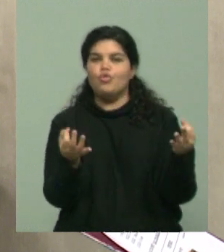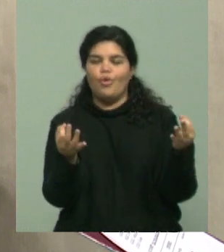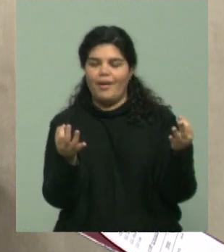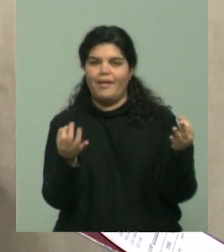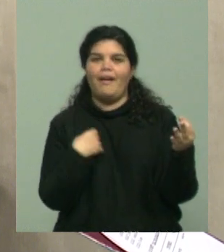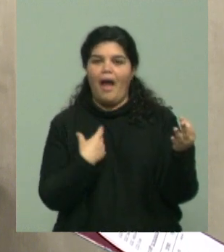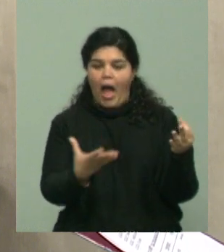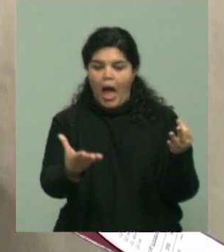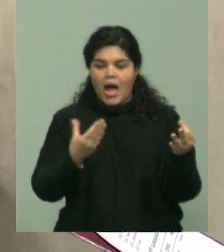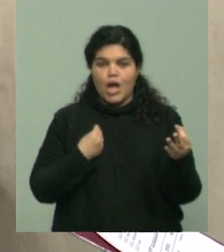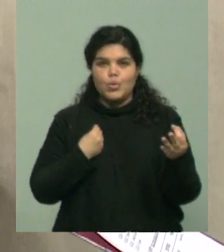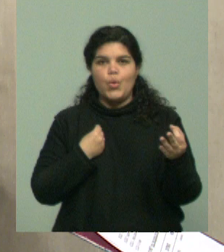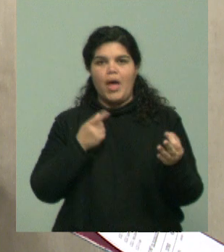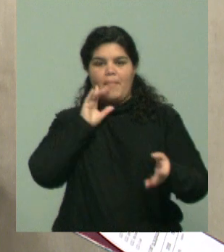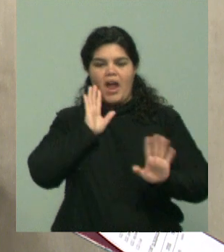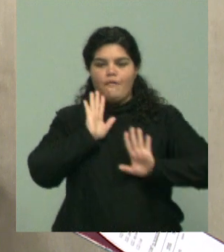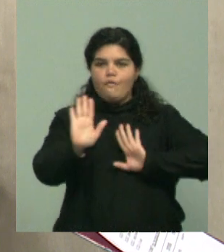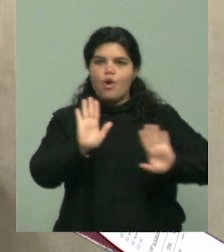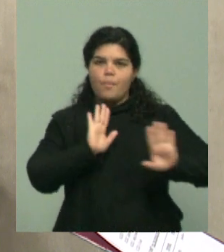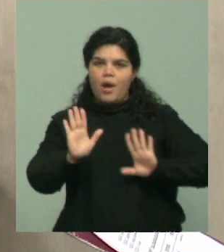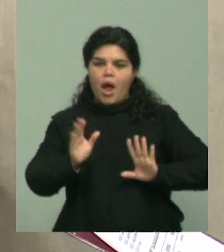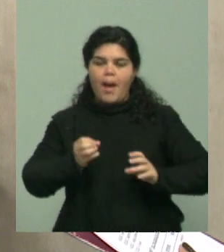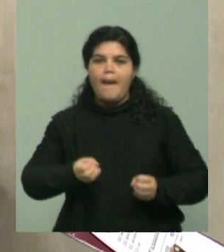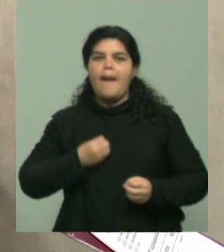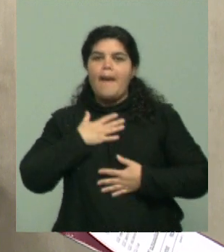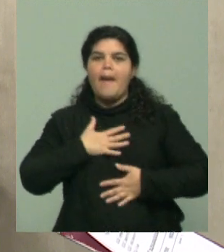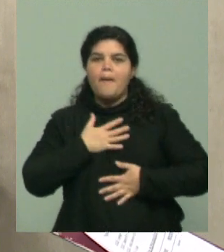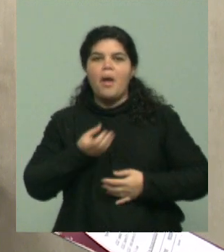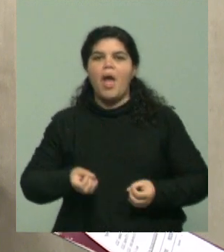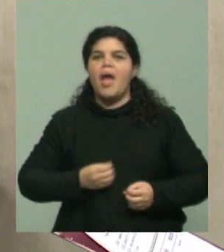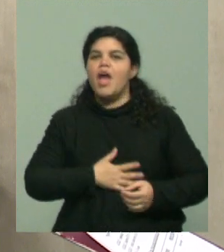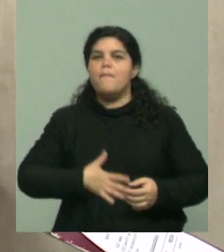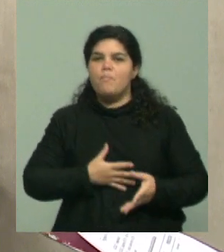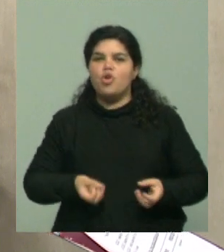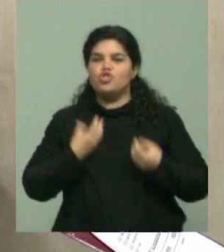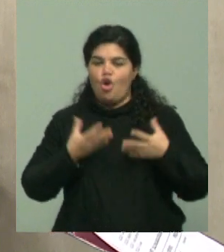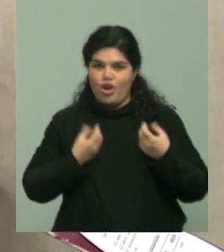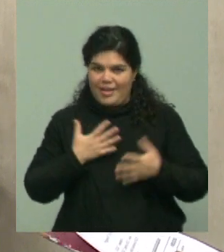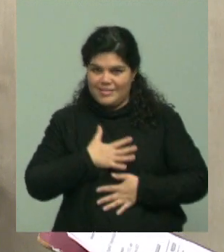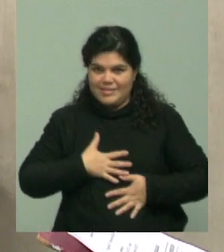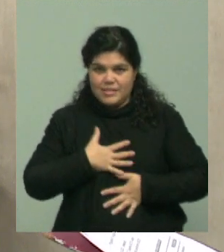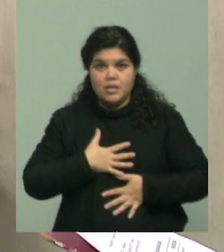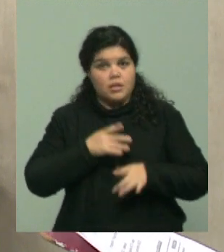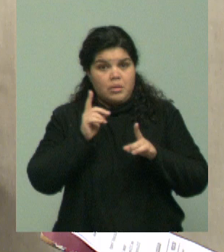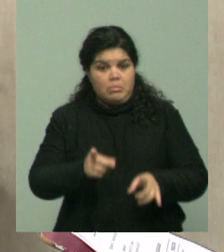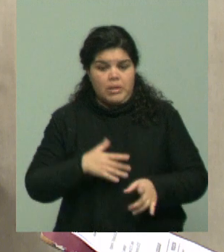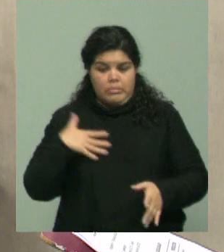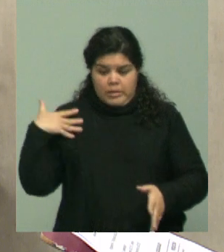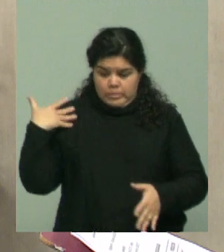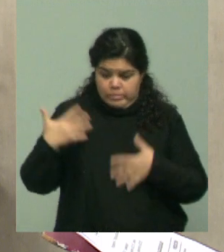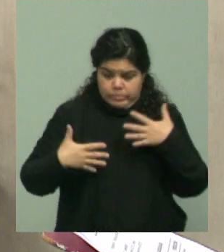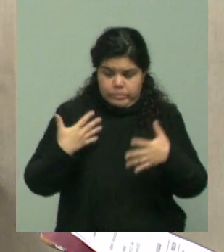la secuencia que nosotros hacemos realmente tienen un beneficio total en ese sentido, y uno lo experimenta desde la primera